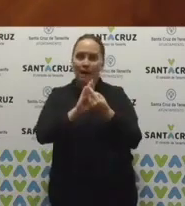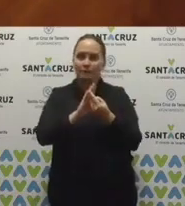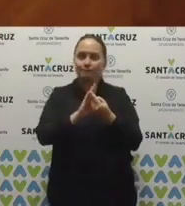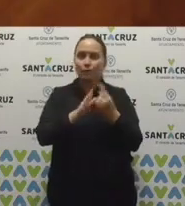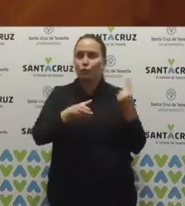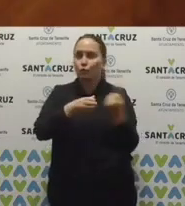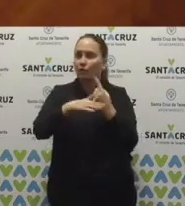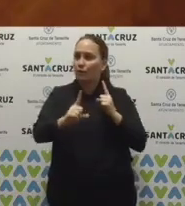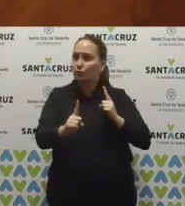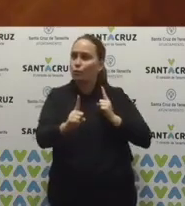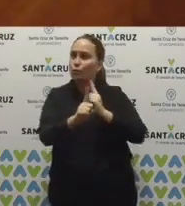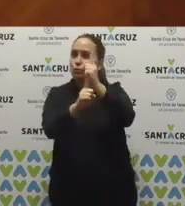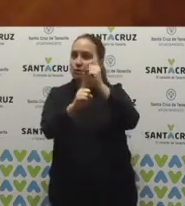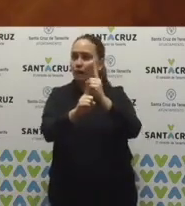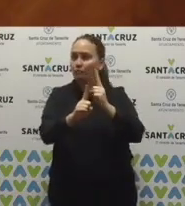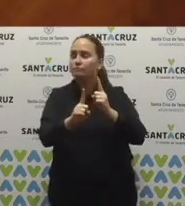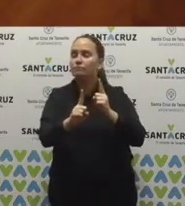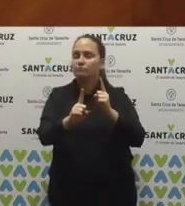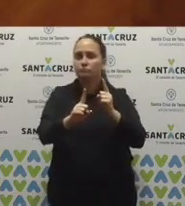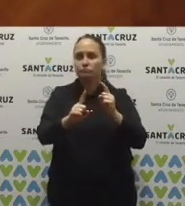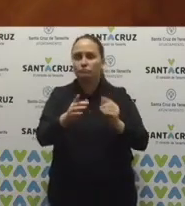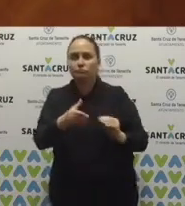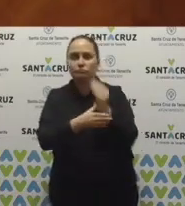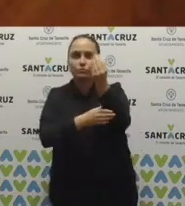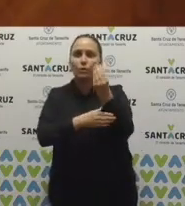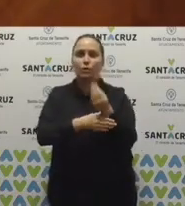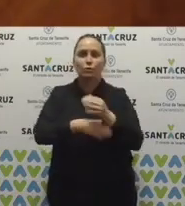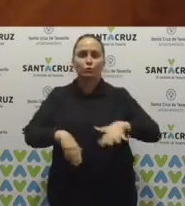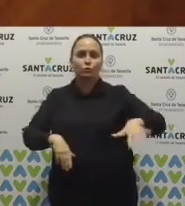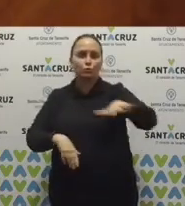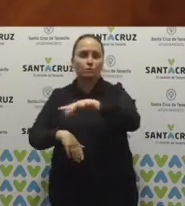incrementar la superficie de las terrazas